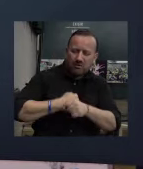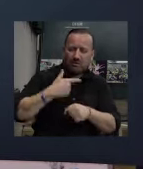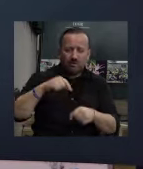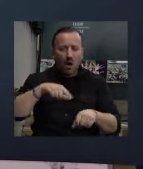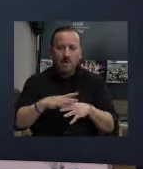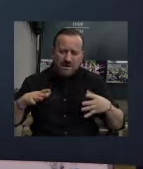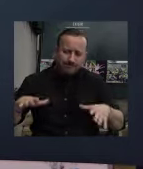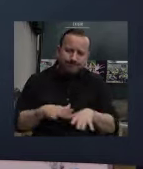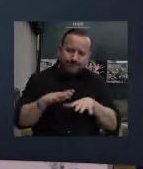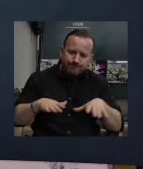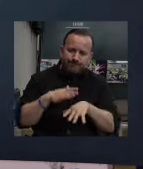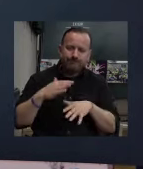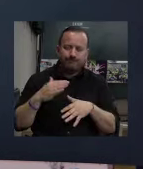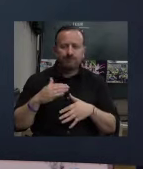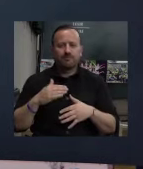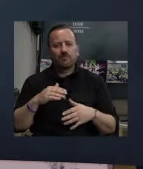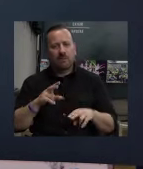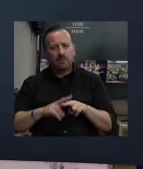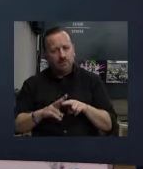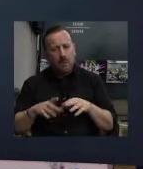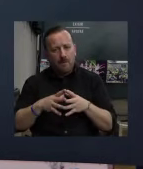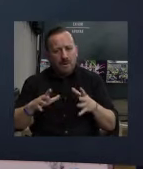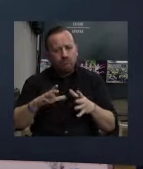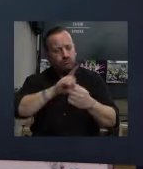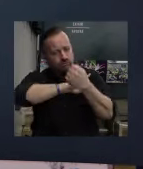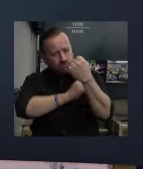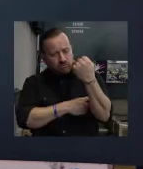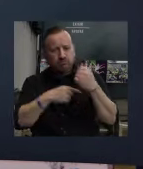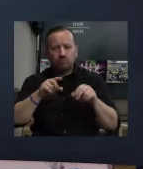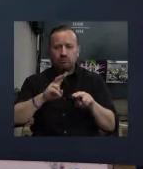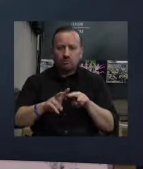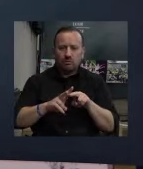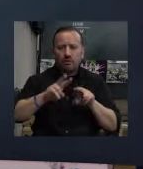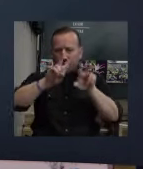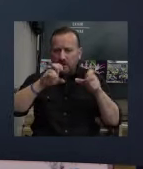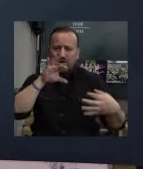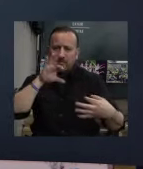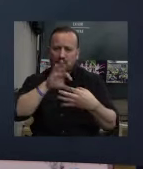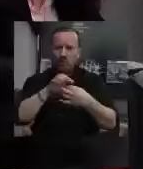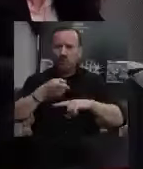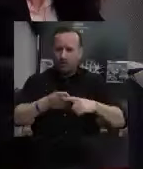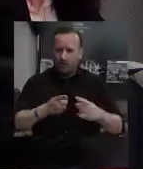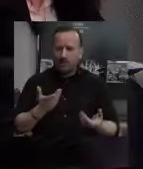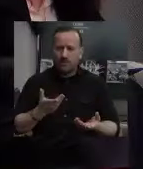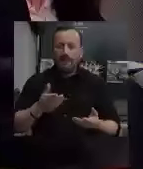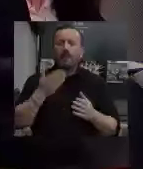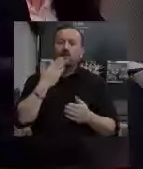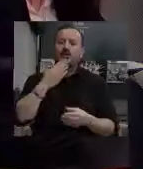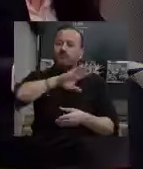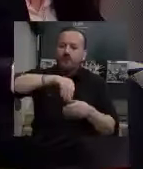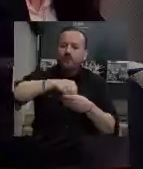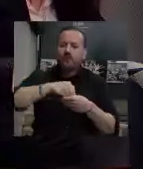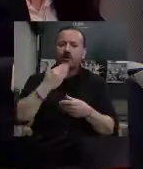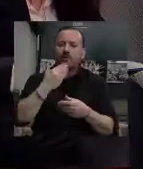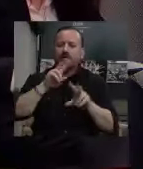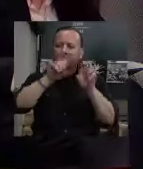mucho más sistemático es necesario fortalecer tanto lo que lo que guarda relación con la vinculación y la incorporación de la